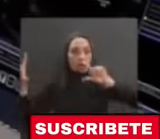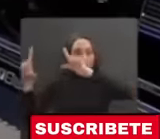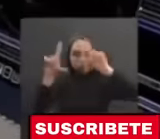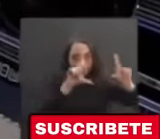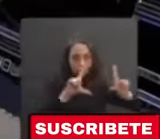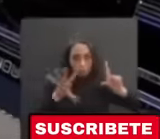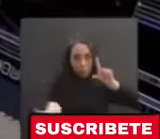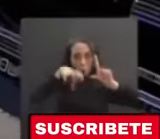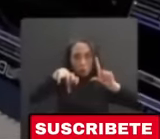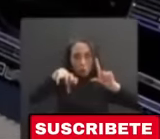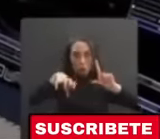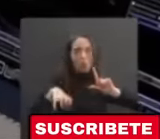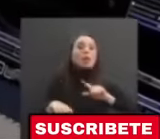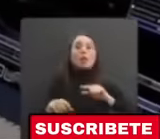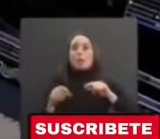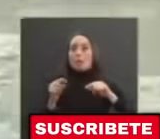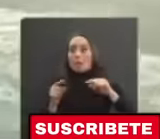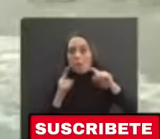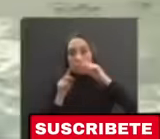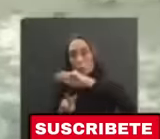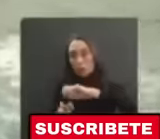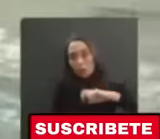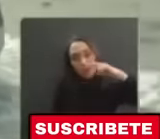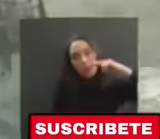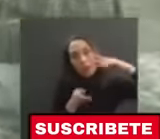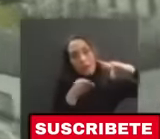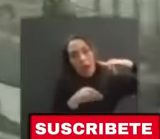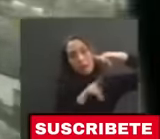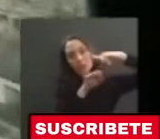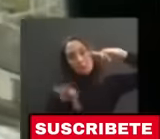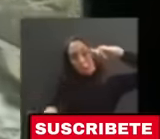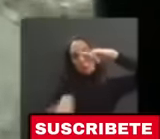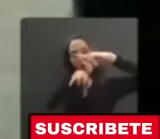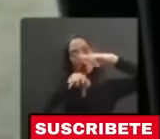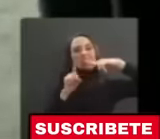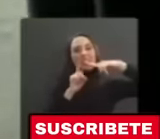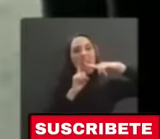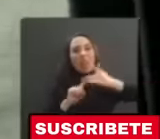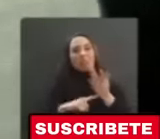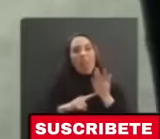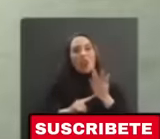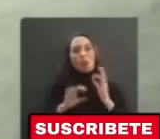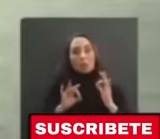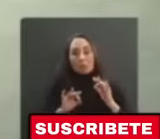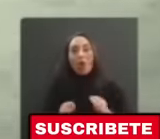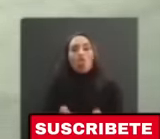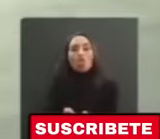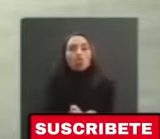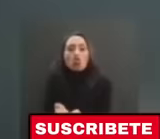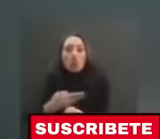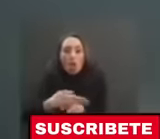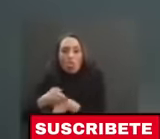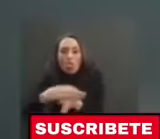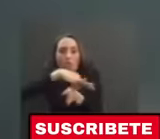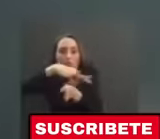visualizar el contacto que nosotros estamos investigando. Y así, con esa tecnología, se llegó a la posición de la primera nave a